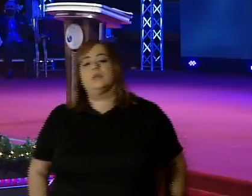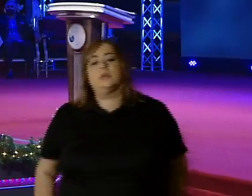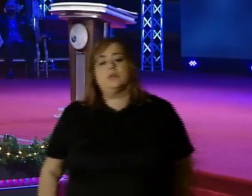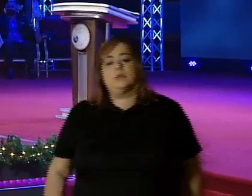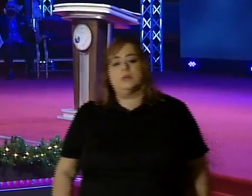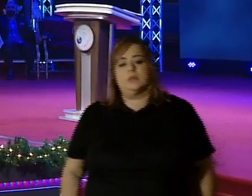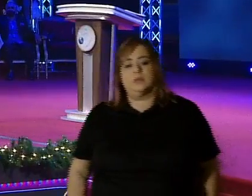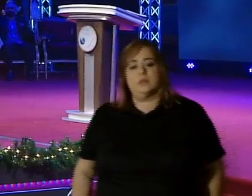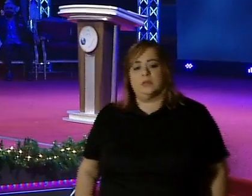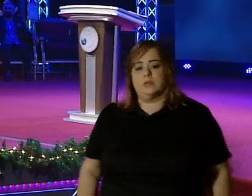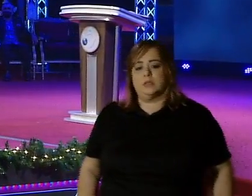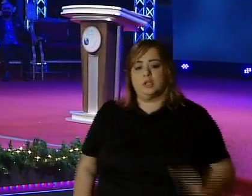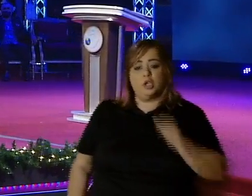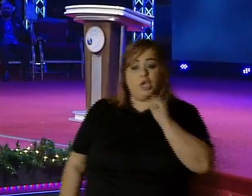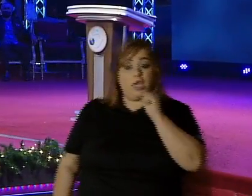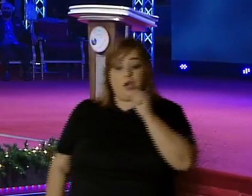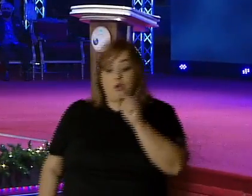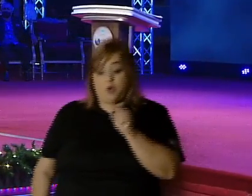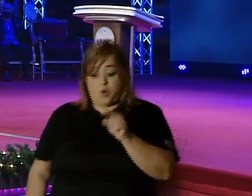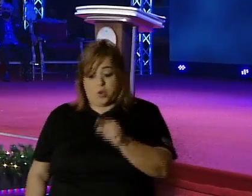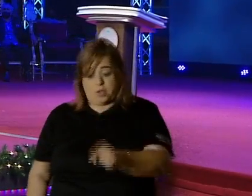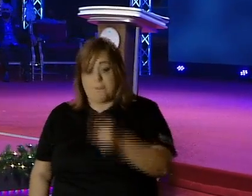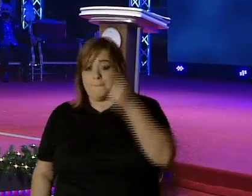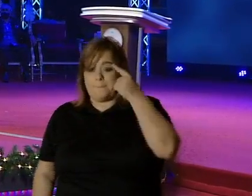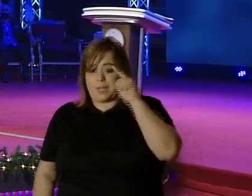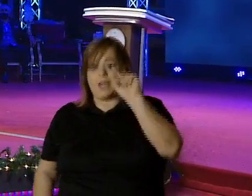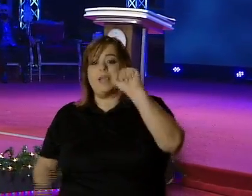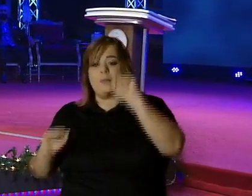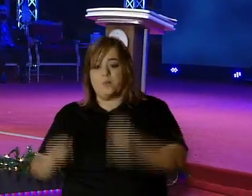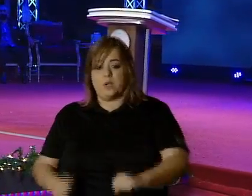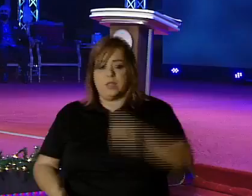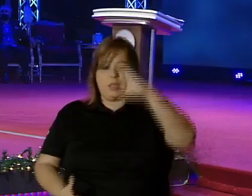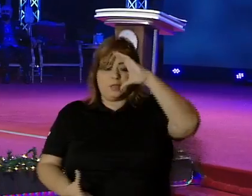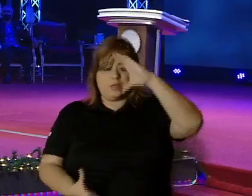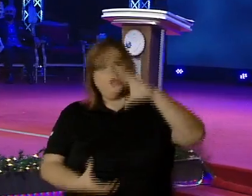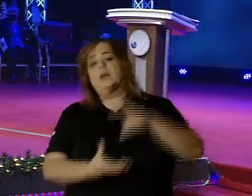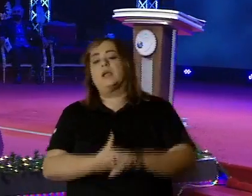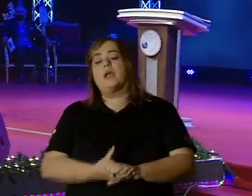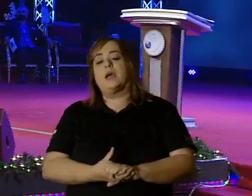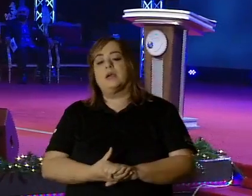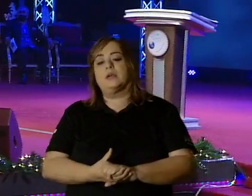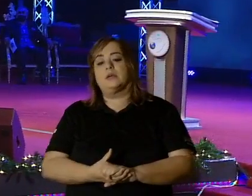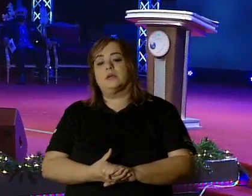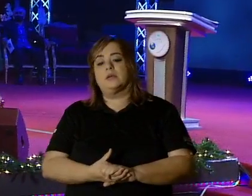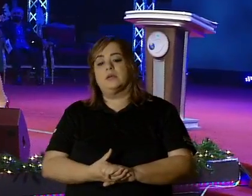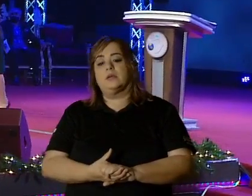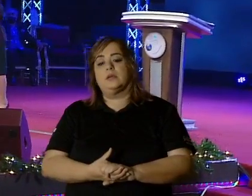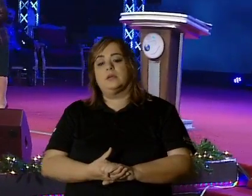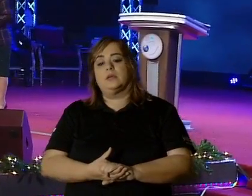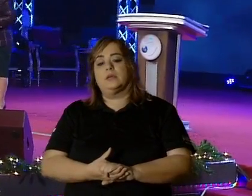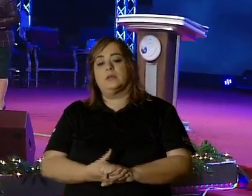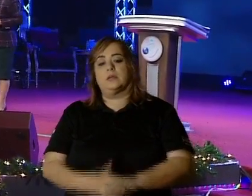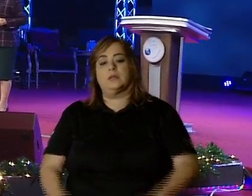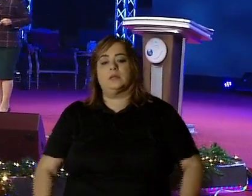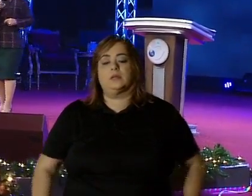de no haber estado allí, para que creáis, mas vamos por él.